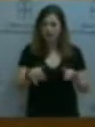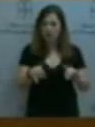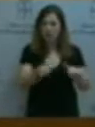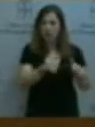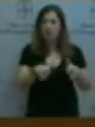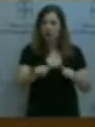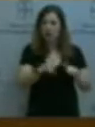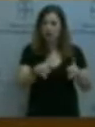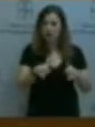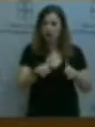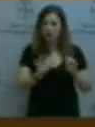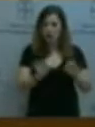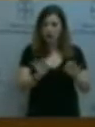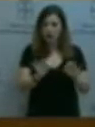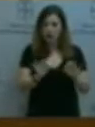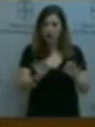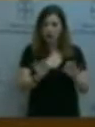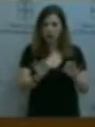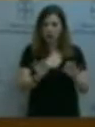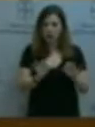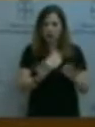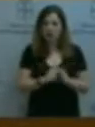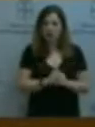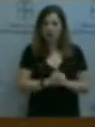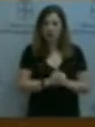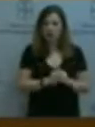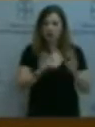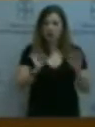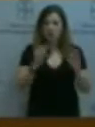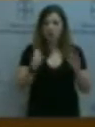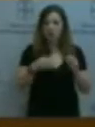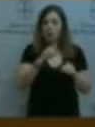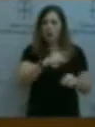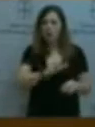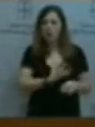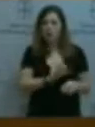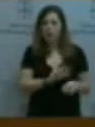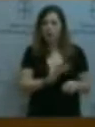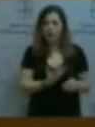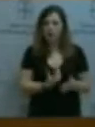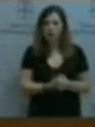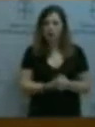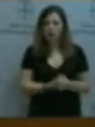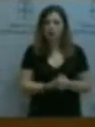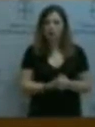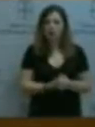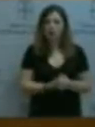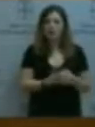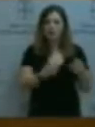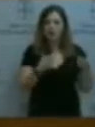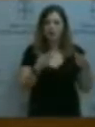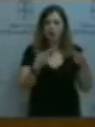unos sindicatos de clase, no sé de qué clase, de izquierdas, y unos ayuntamientos de